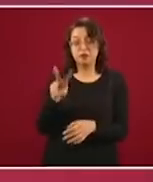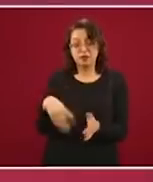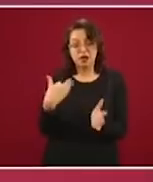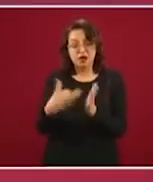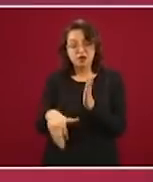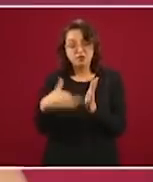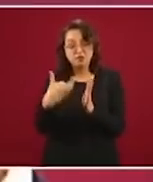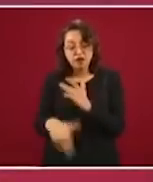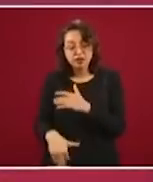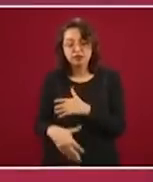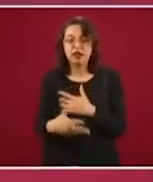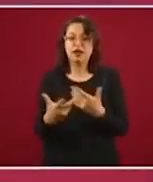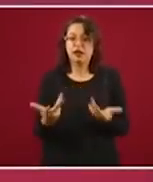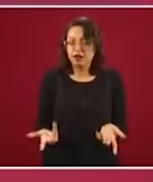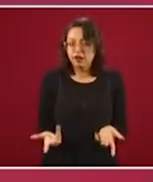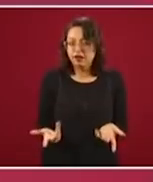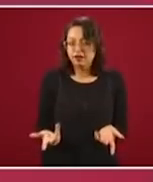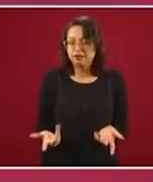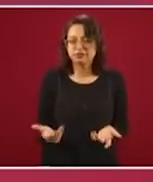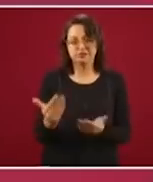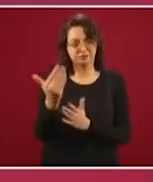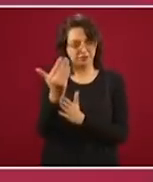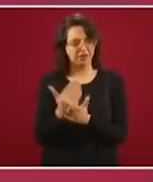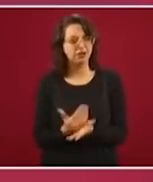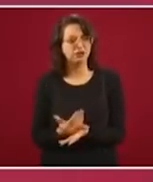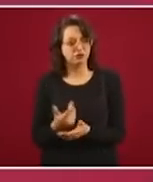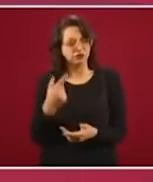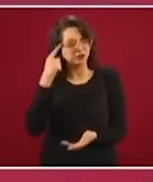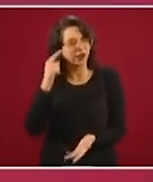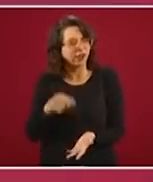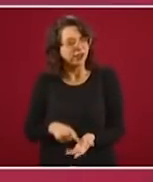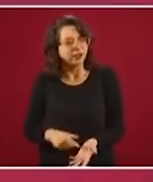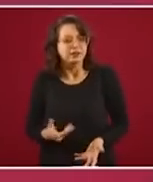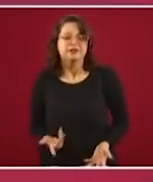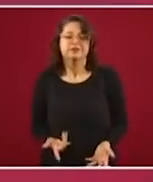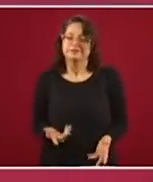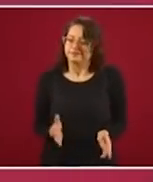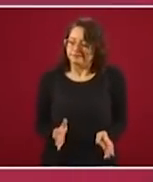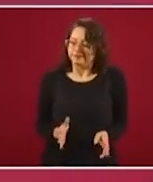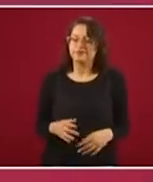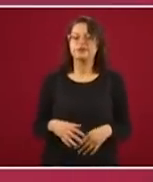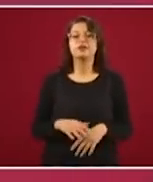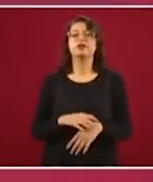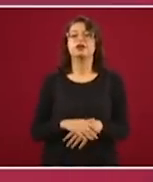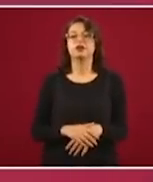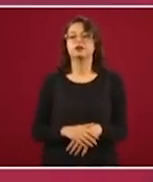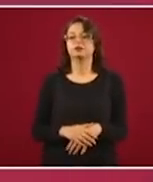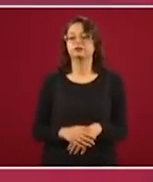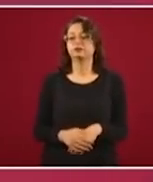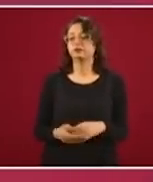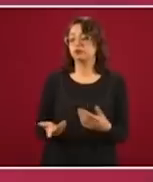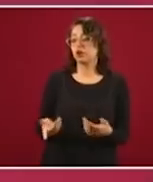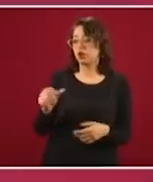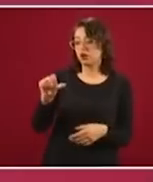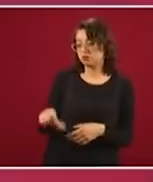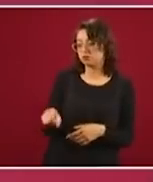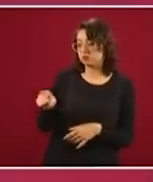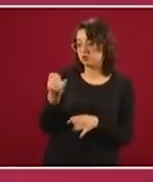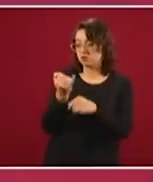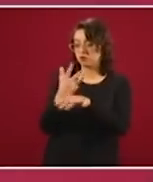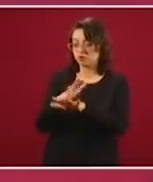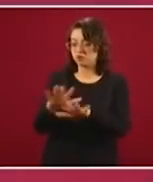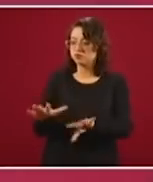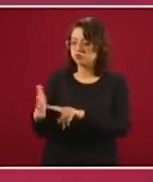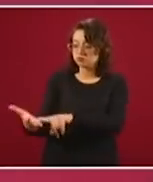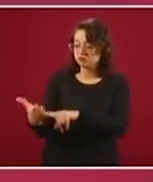este número de 17 millones estuviera abajo. Ahora, esta información que el columnista publica hoy es